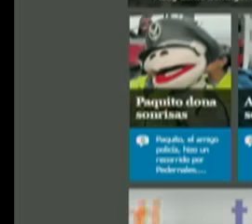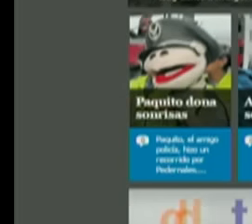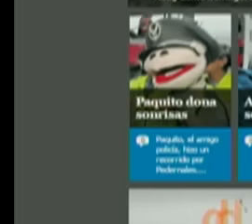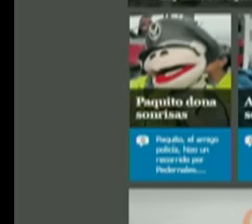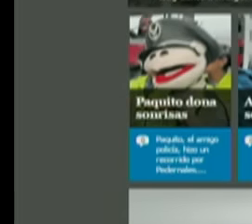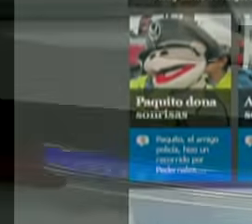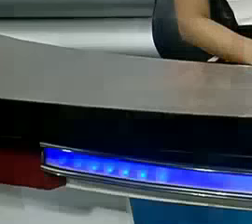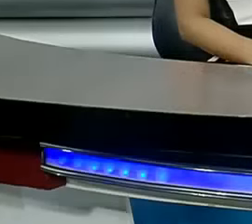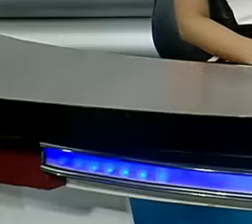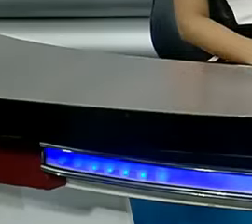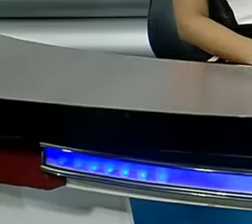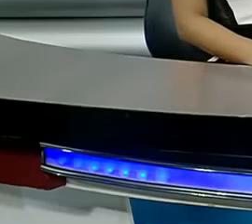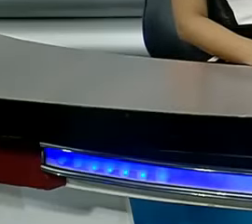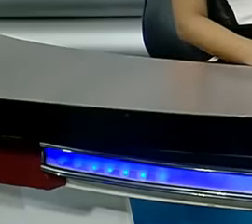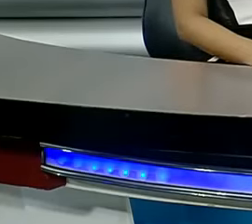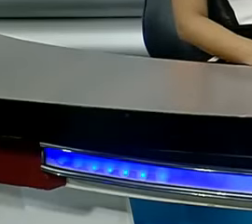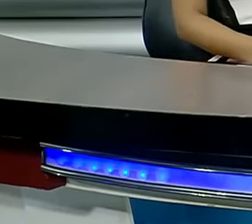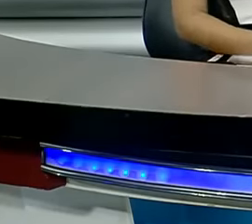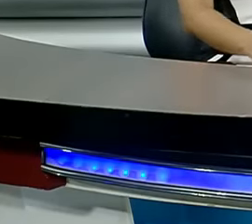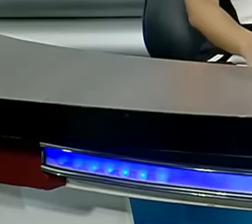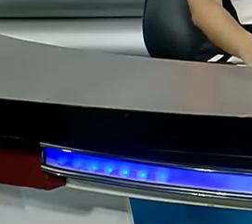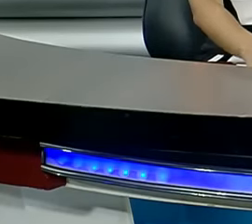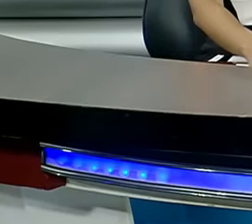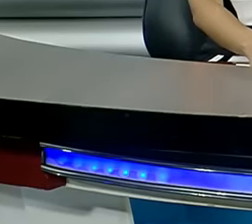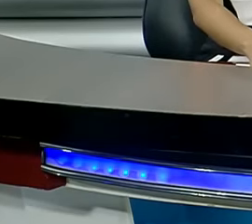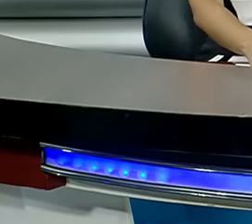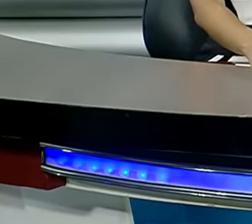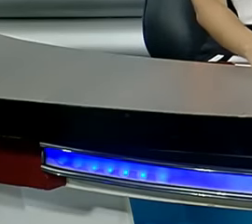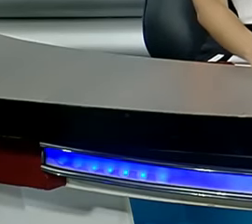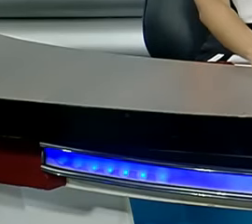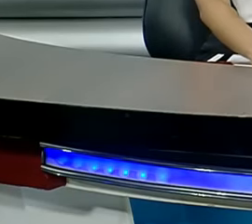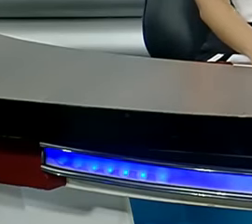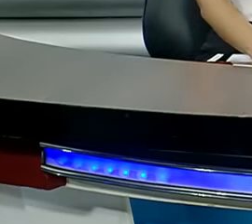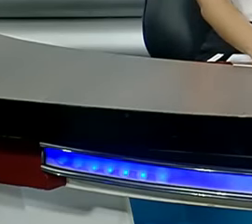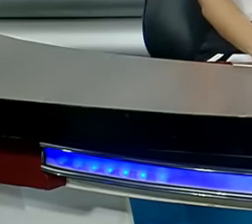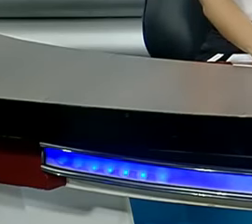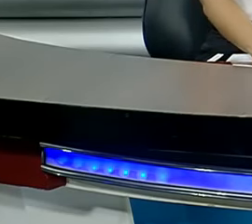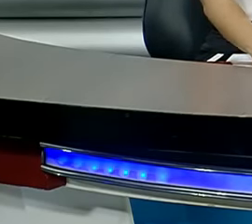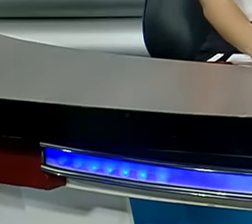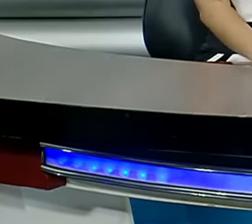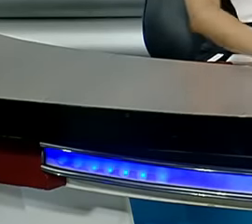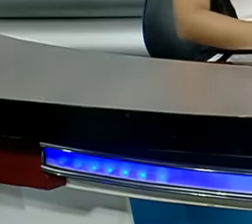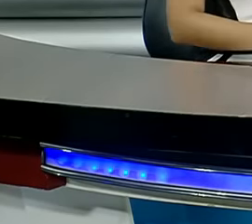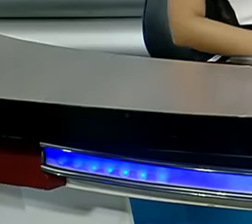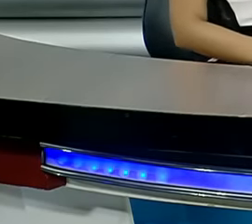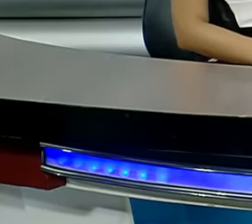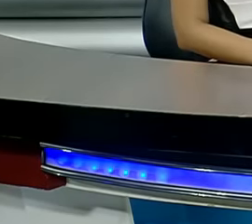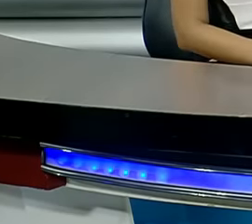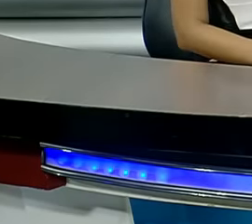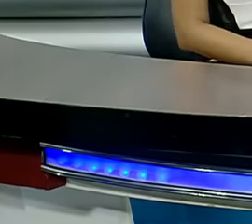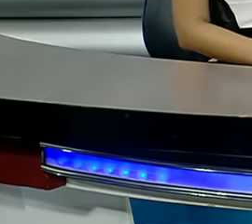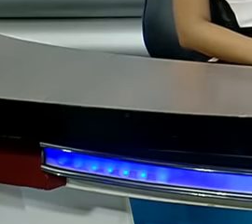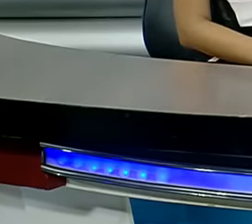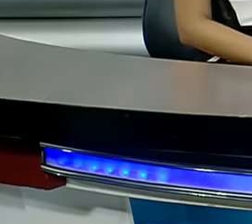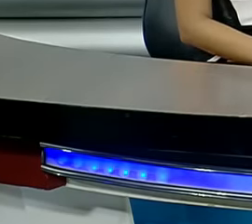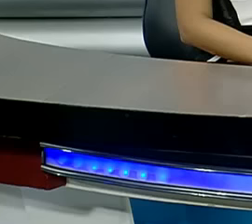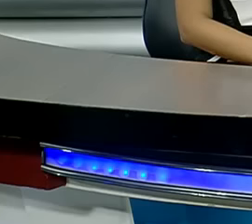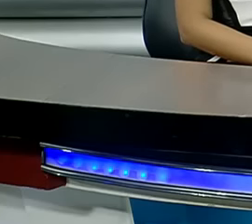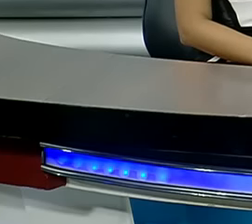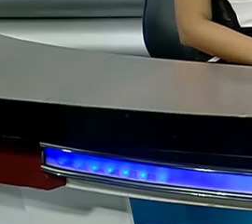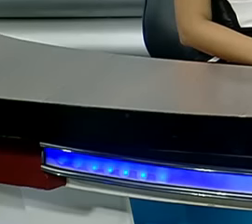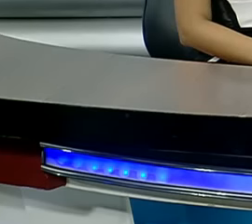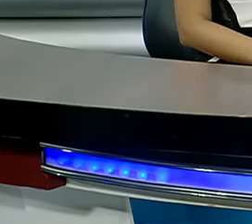concluido. A ver, artistas ecuatorianos. Como Juan Fernando Brasco. Pamela Cortés, Michael,